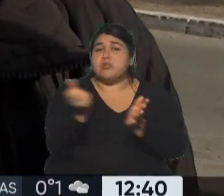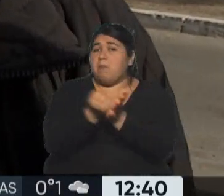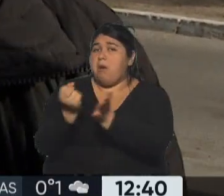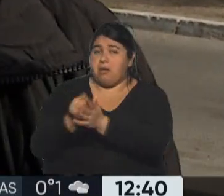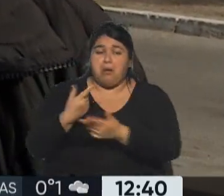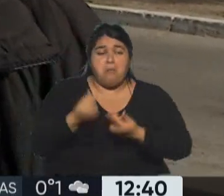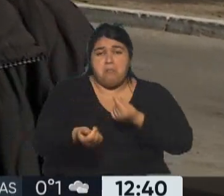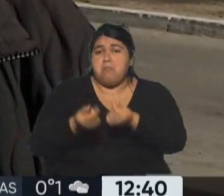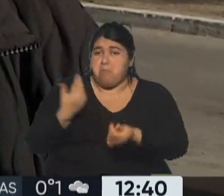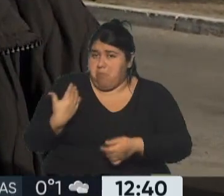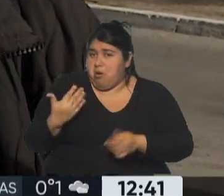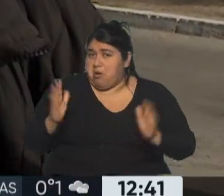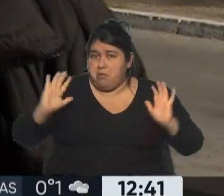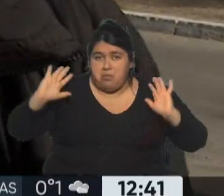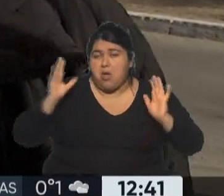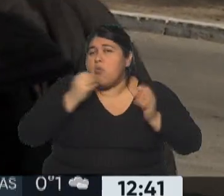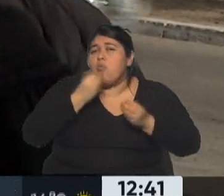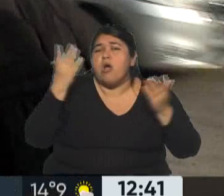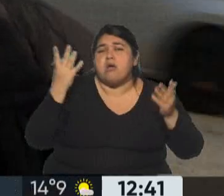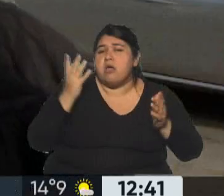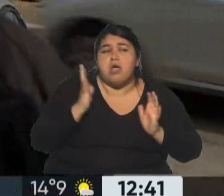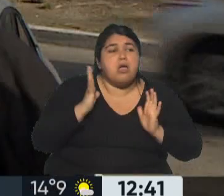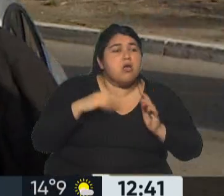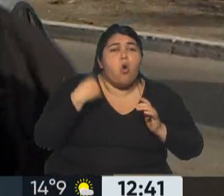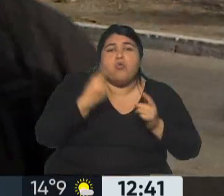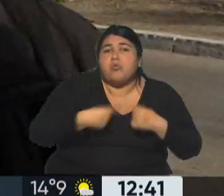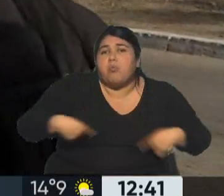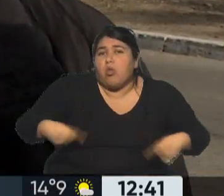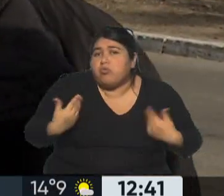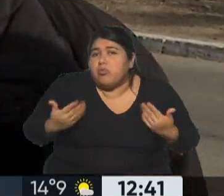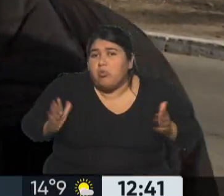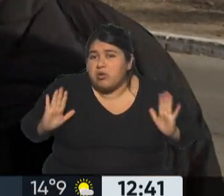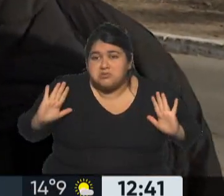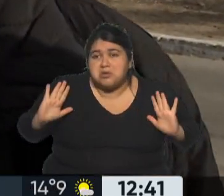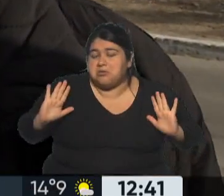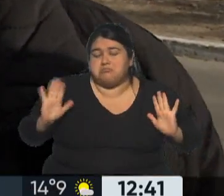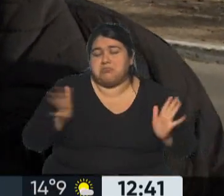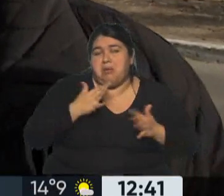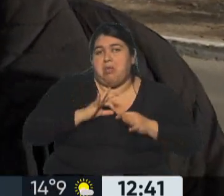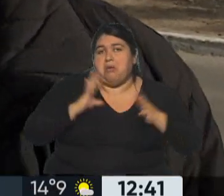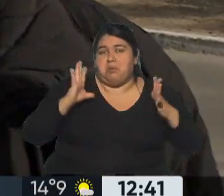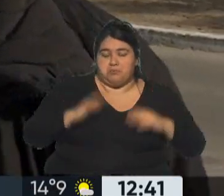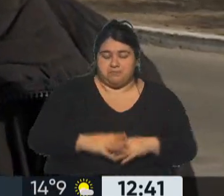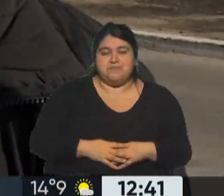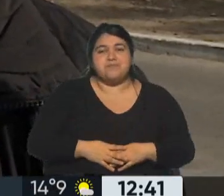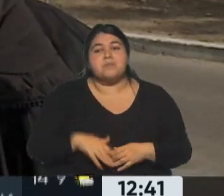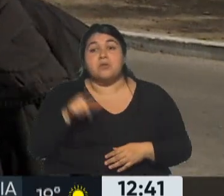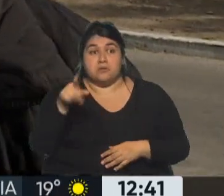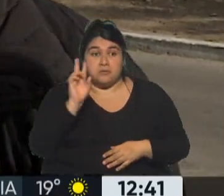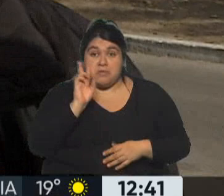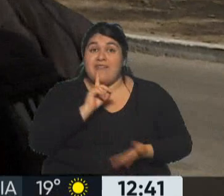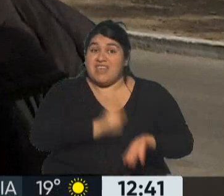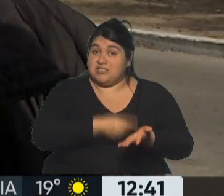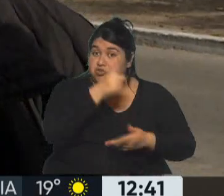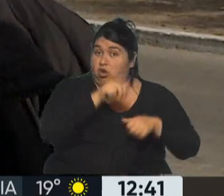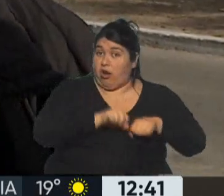eso seguro. Como cualquier otro producto de cualquier otra marca, eso seguro. ¿Y vio bien la actitud que toma